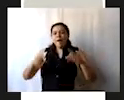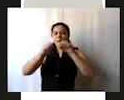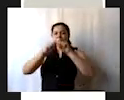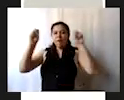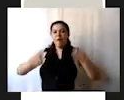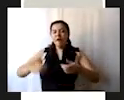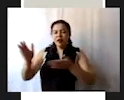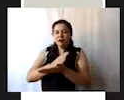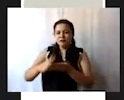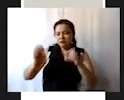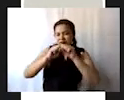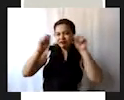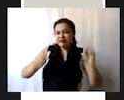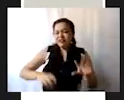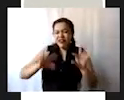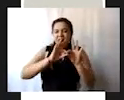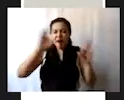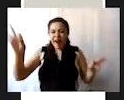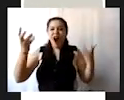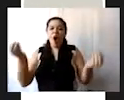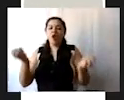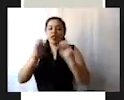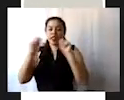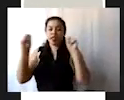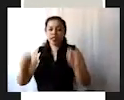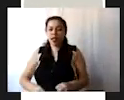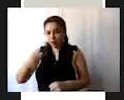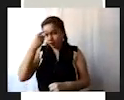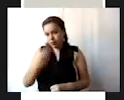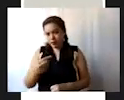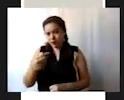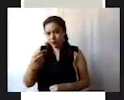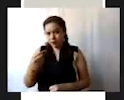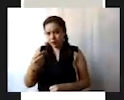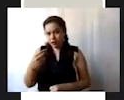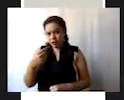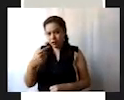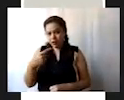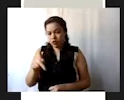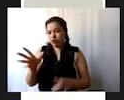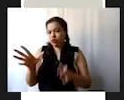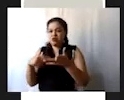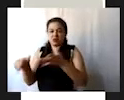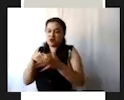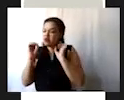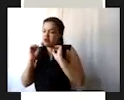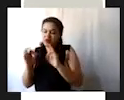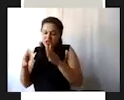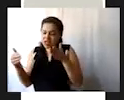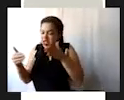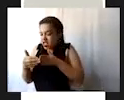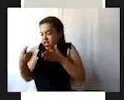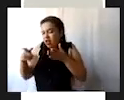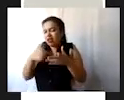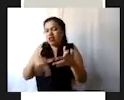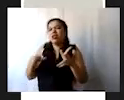aislados o sistemas lineales o sistemas que se encuentran en sus propios cubículos o en sus propias piezas.